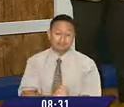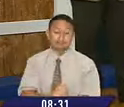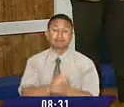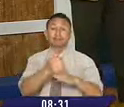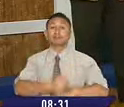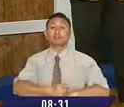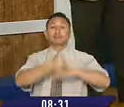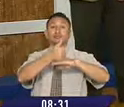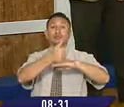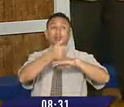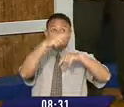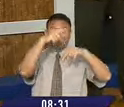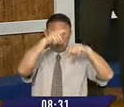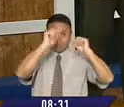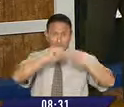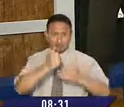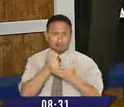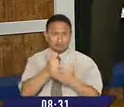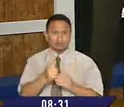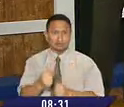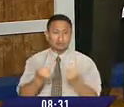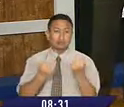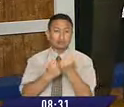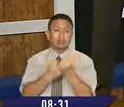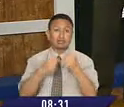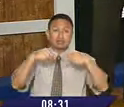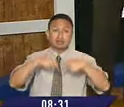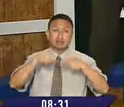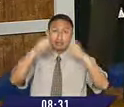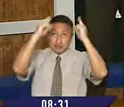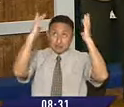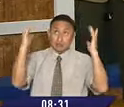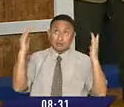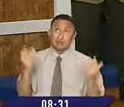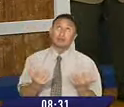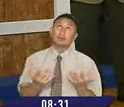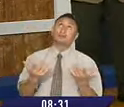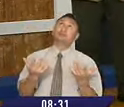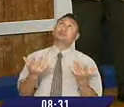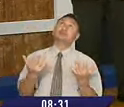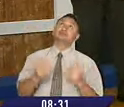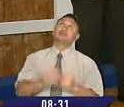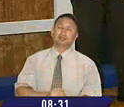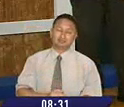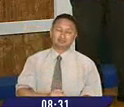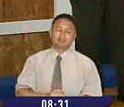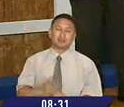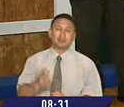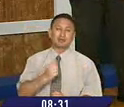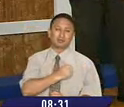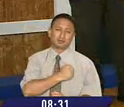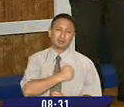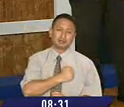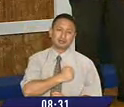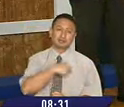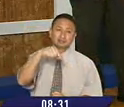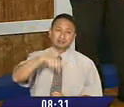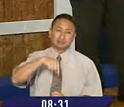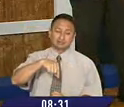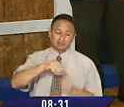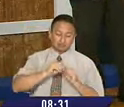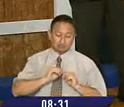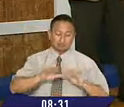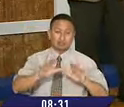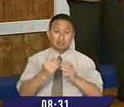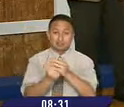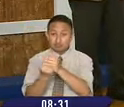hacer el milagrito como esto de la Virgen de Guadalupe que asoma, que es nuestro y que evidentemente lo hacemos extensivo con esta